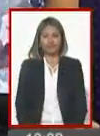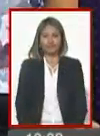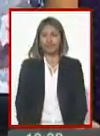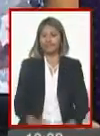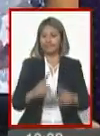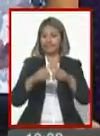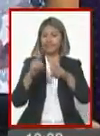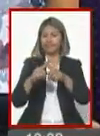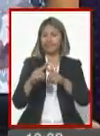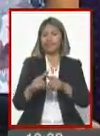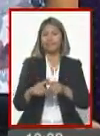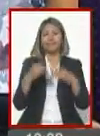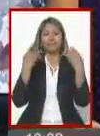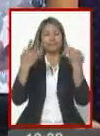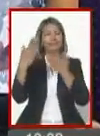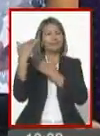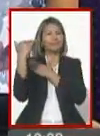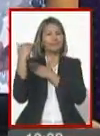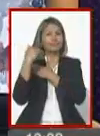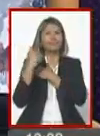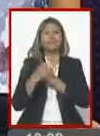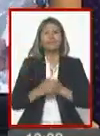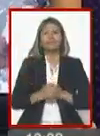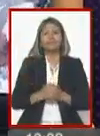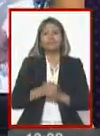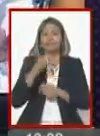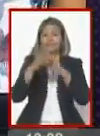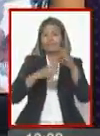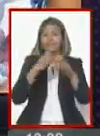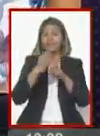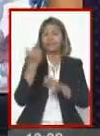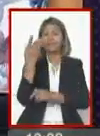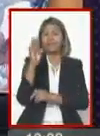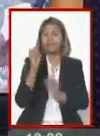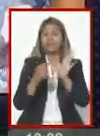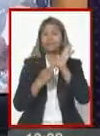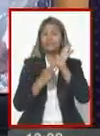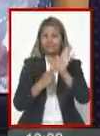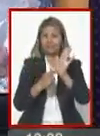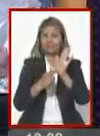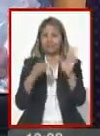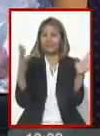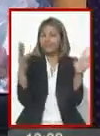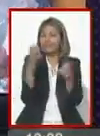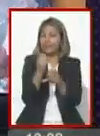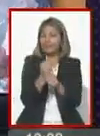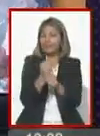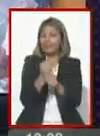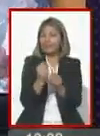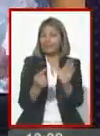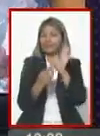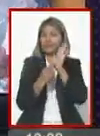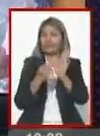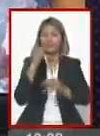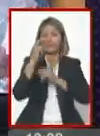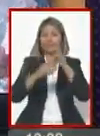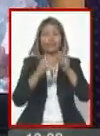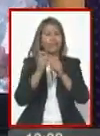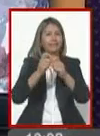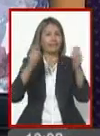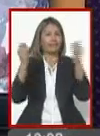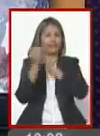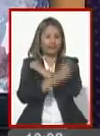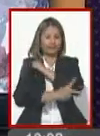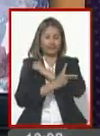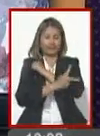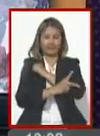Diferentes atractivos en Expo Cruz 2018 y a continuación queremos mostrarles un resumen de esta muestra ferial, la más grande del país, que es